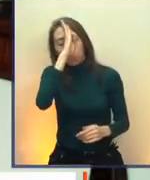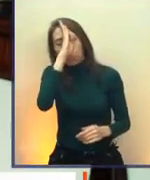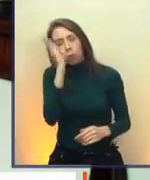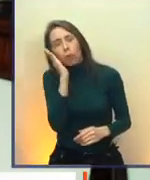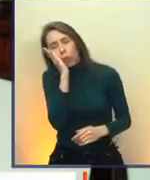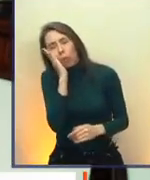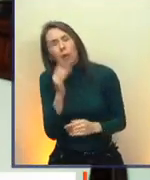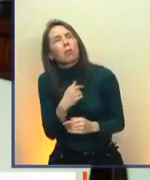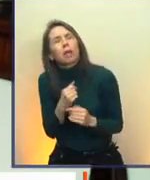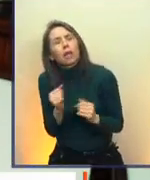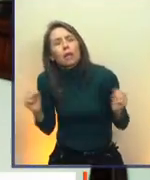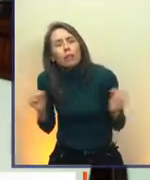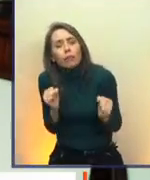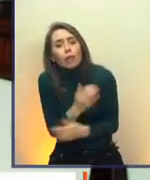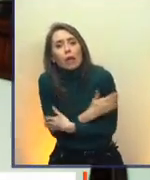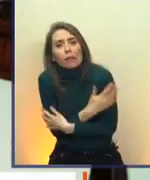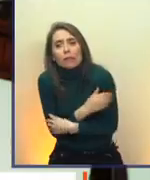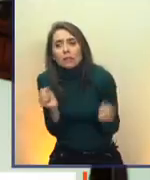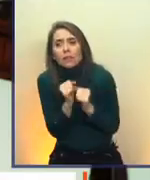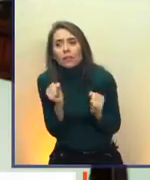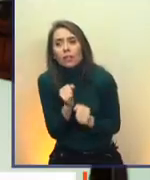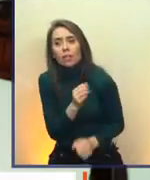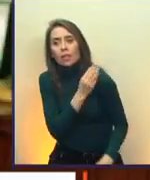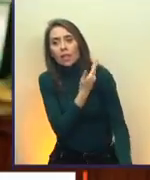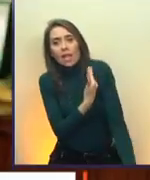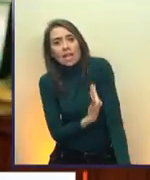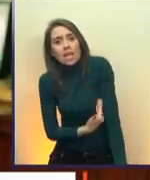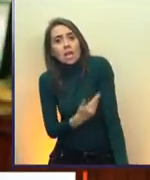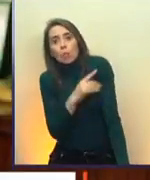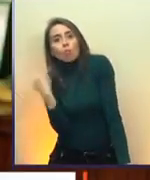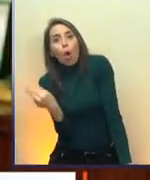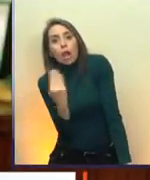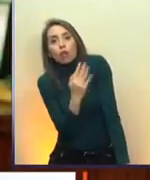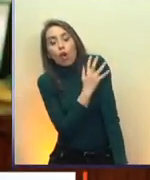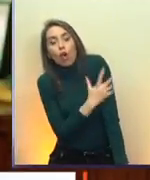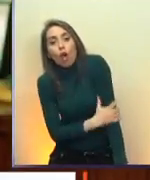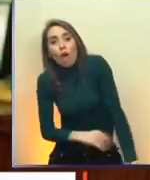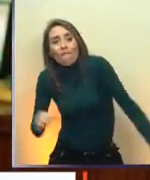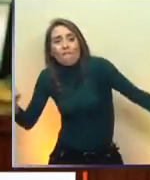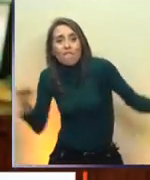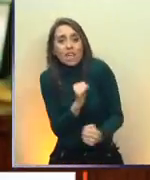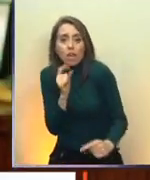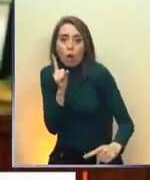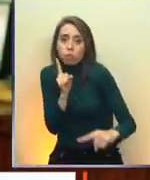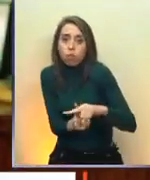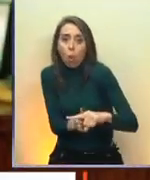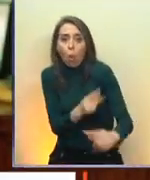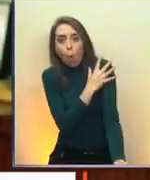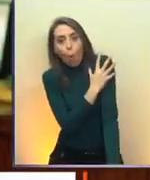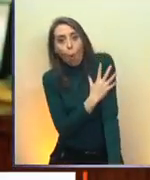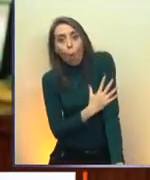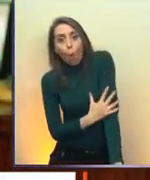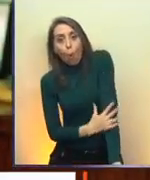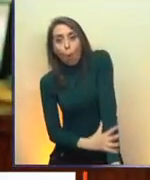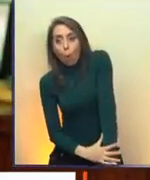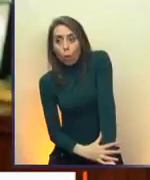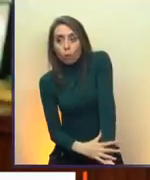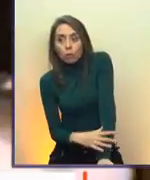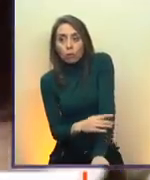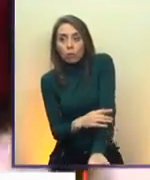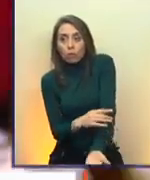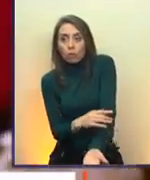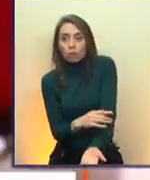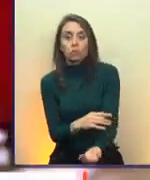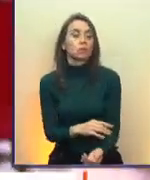sentíamos frío. Yo me congelé esa parte completa. Un enfriamiento, pero tremendo, o sea, quedó casi